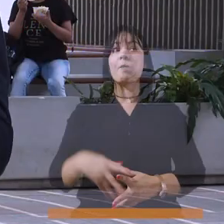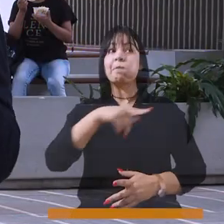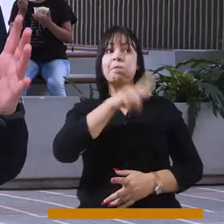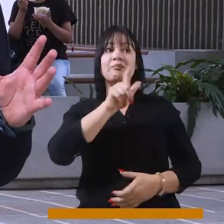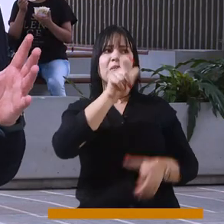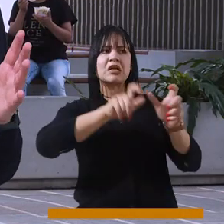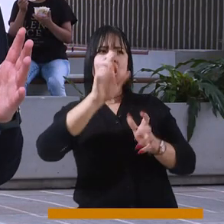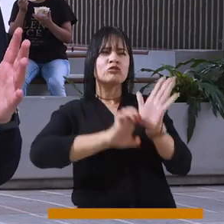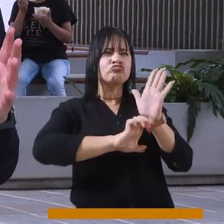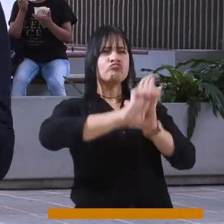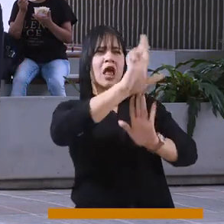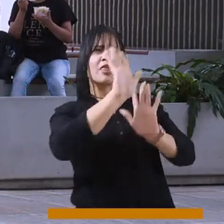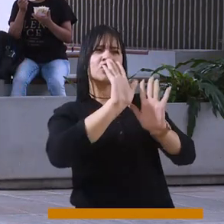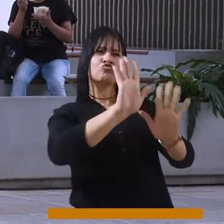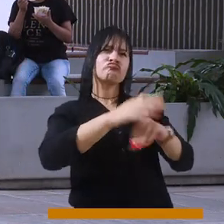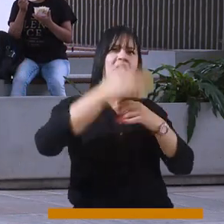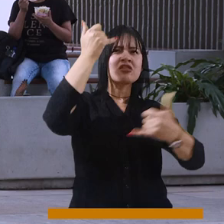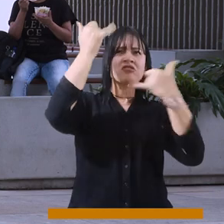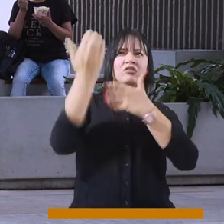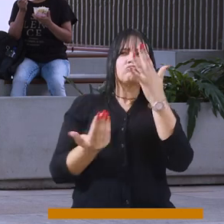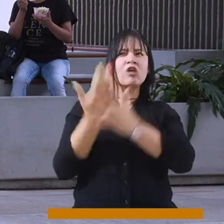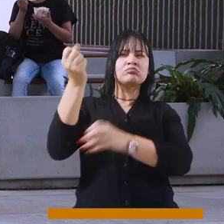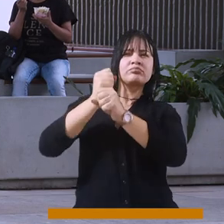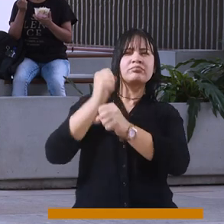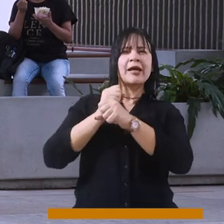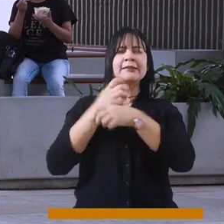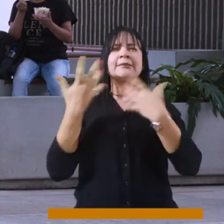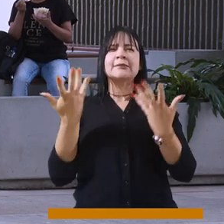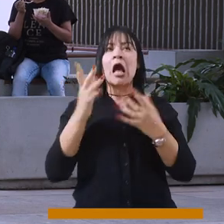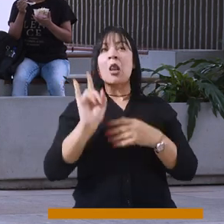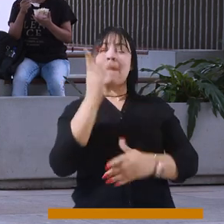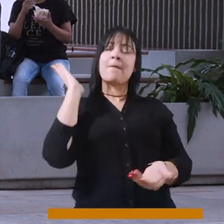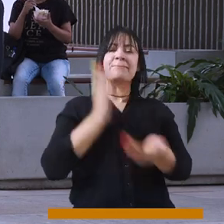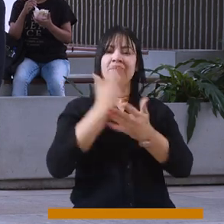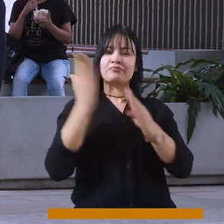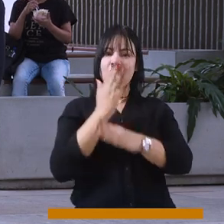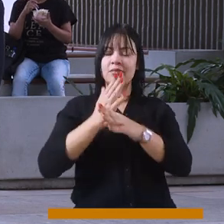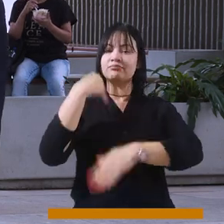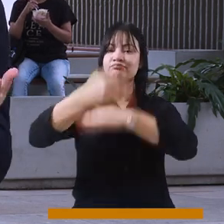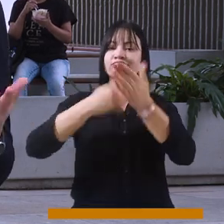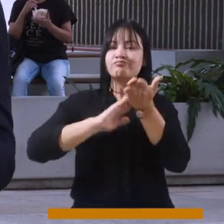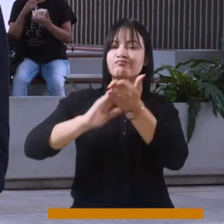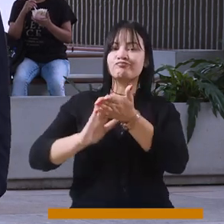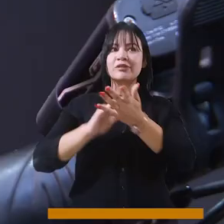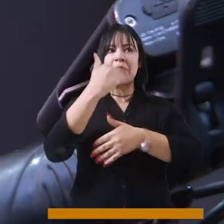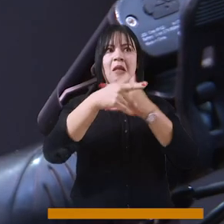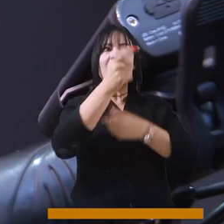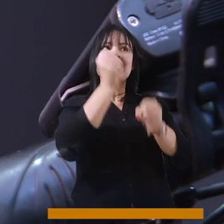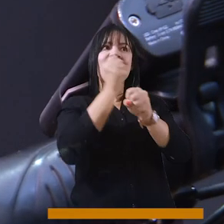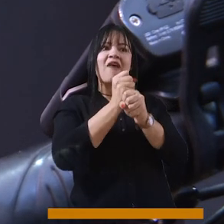para los emprendedores para los visionarios tener problemas también es la oportunidad de poderlo resolver Y rentabilizar parte de sus